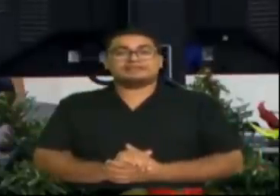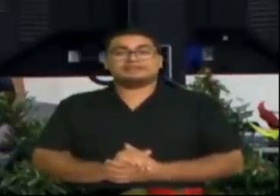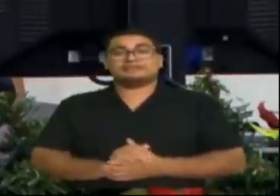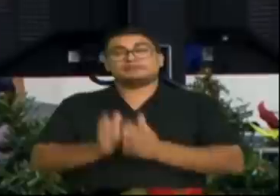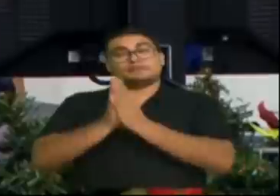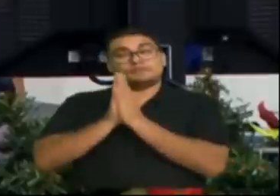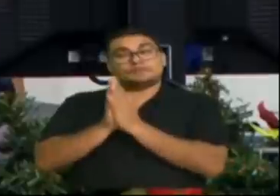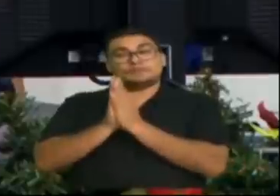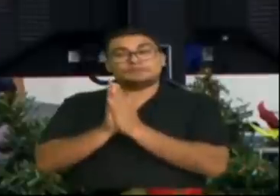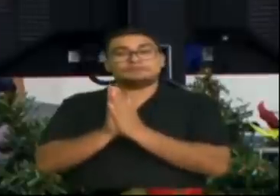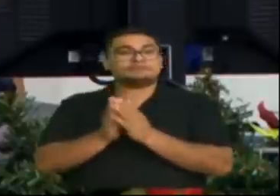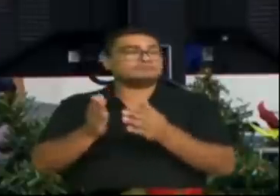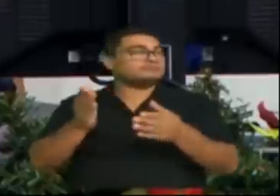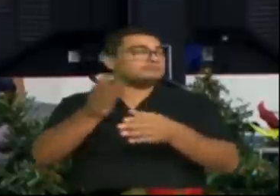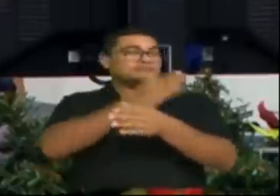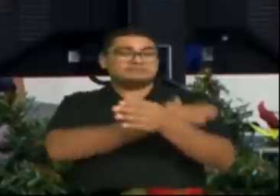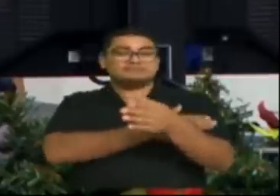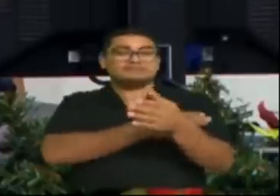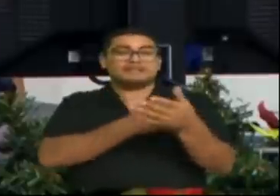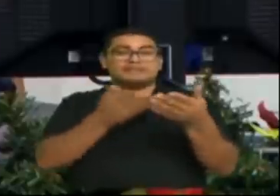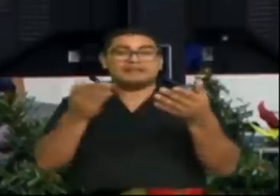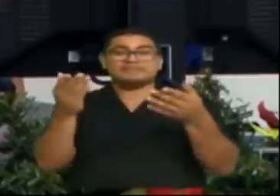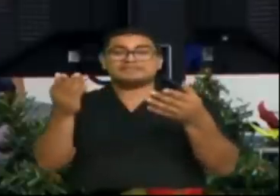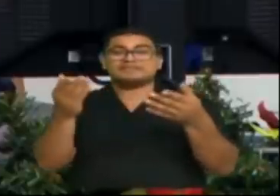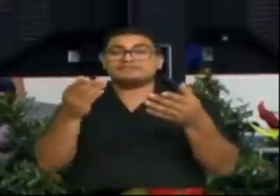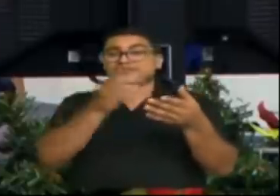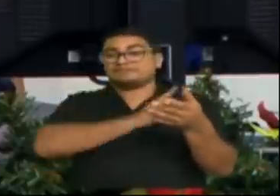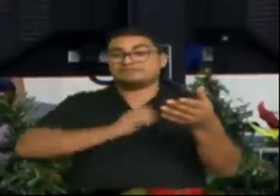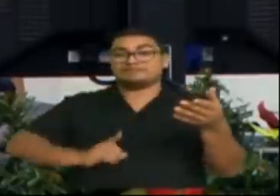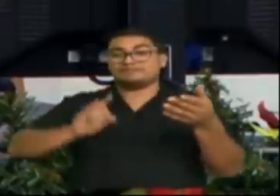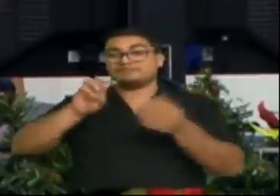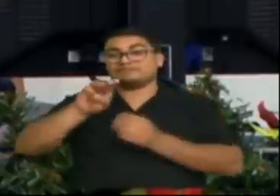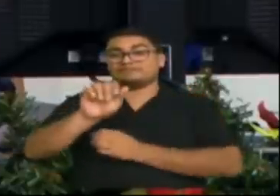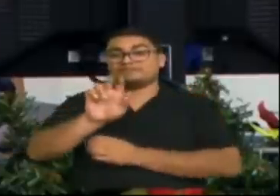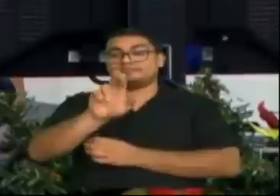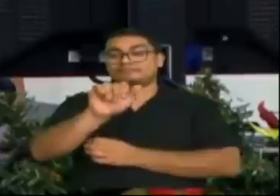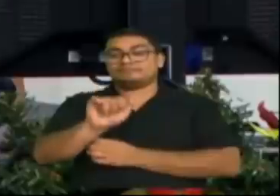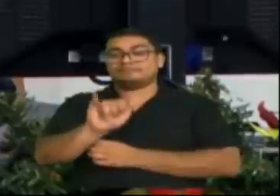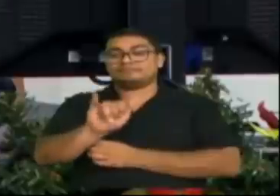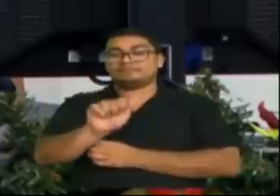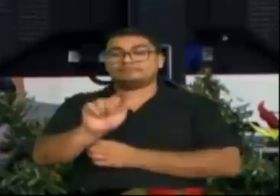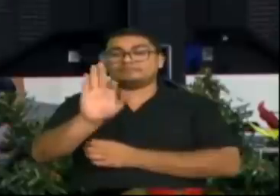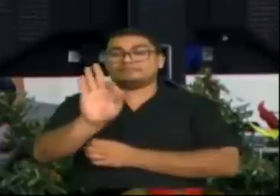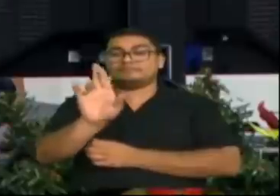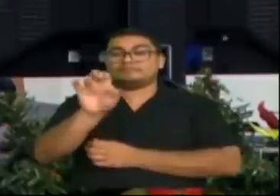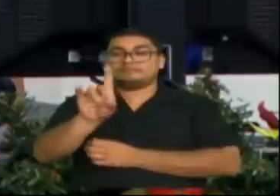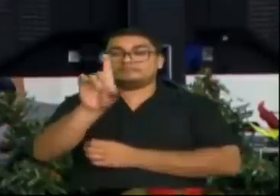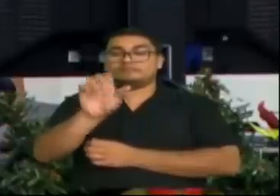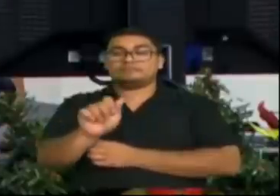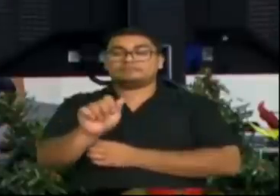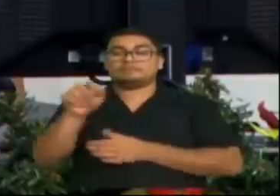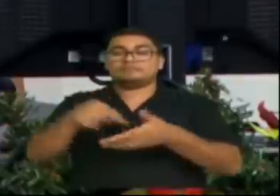Petición. Habiendo sido la diputada María Fernanda Flores Lanza electa en la